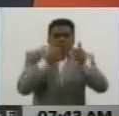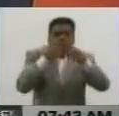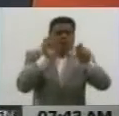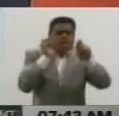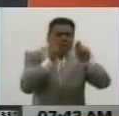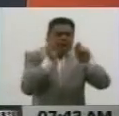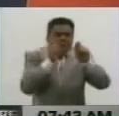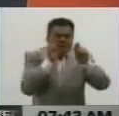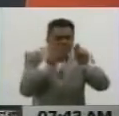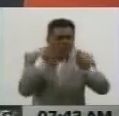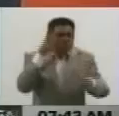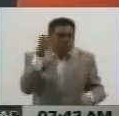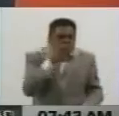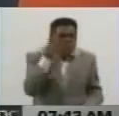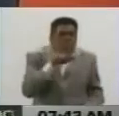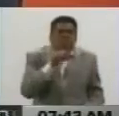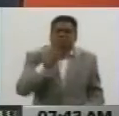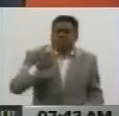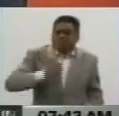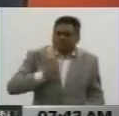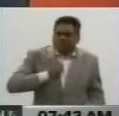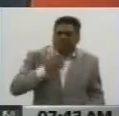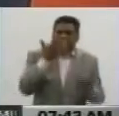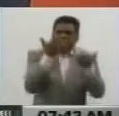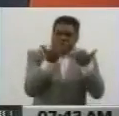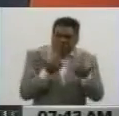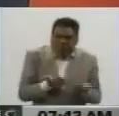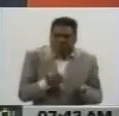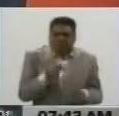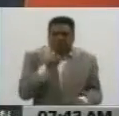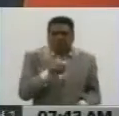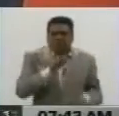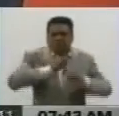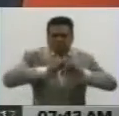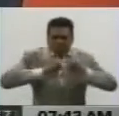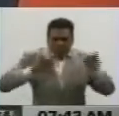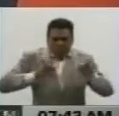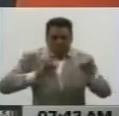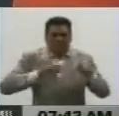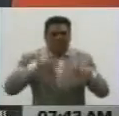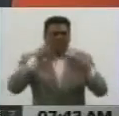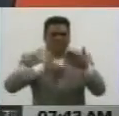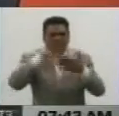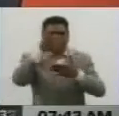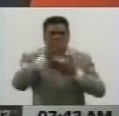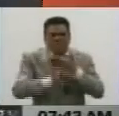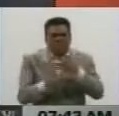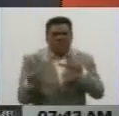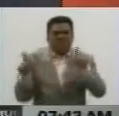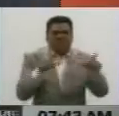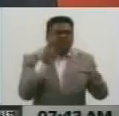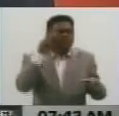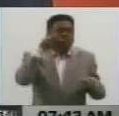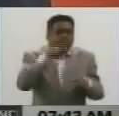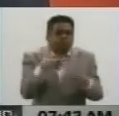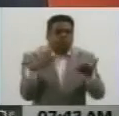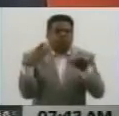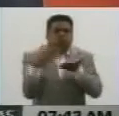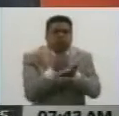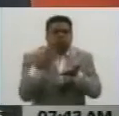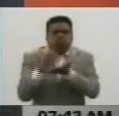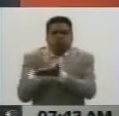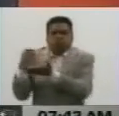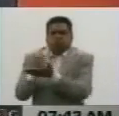vamos a aprovecharlas con racionalidad. Vamos a terminar de elaborar este proyecto, extraer los recursos que hoy en día necesita también la